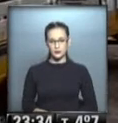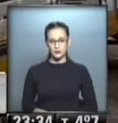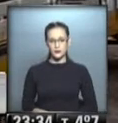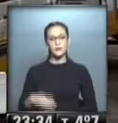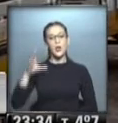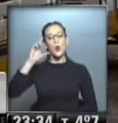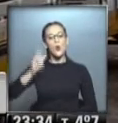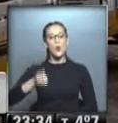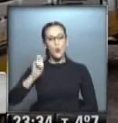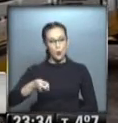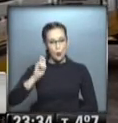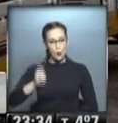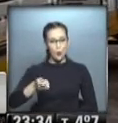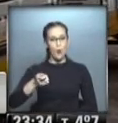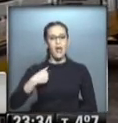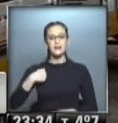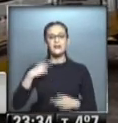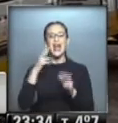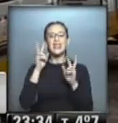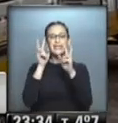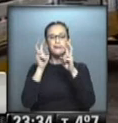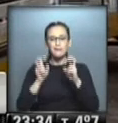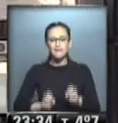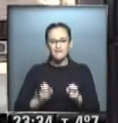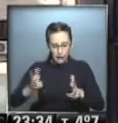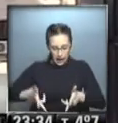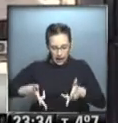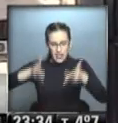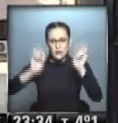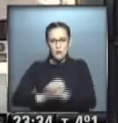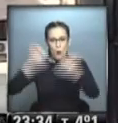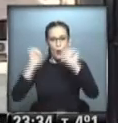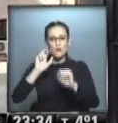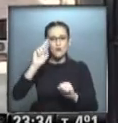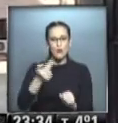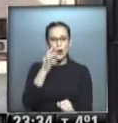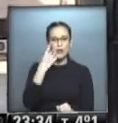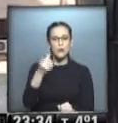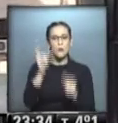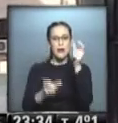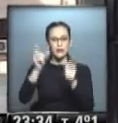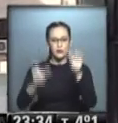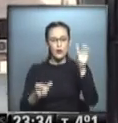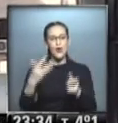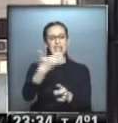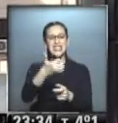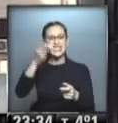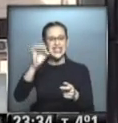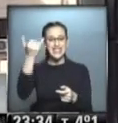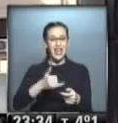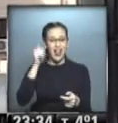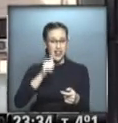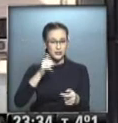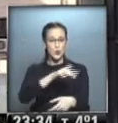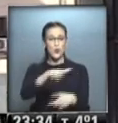Rosarino Juan Carlos Curto, que investiga la explosión del edificio en donde murieron 21 personas y más de 60 resultaron heridas, ordenó un